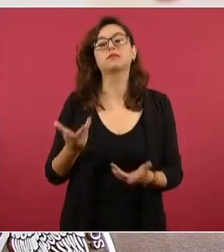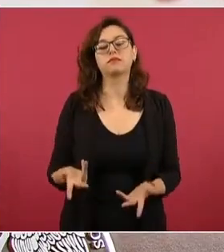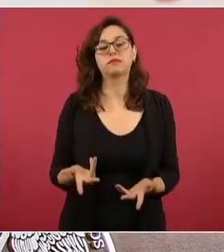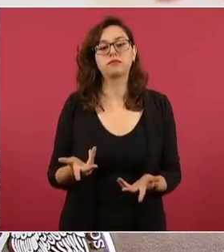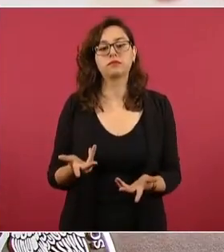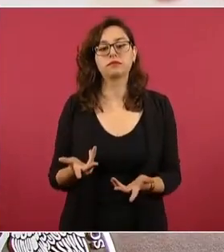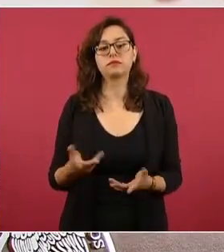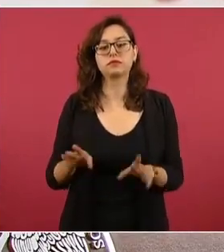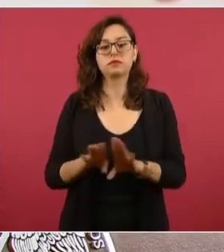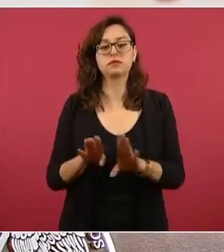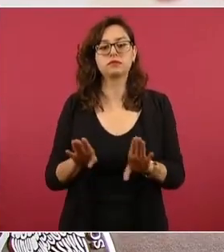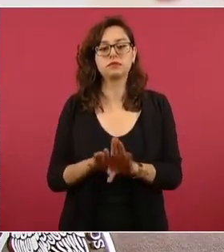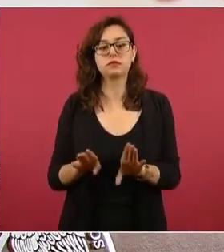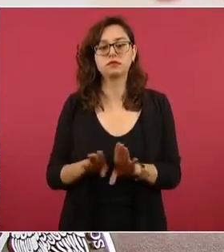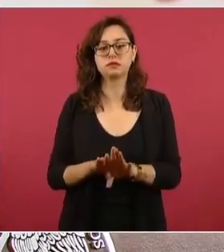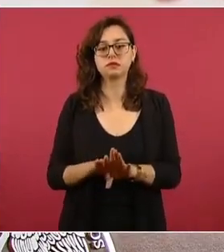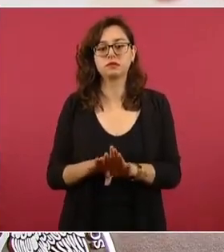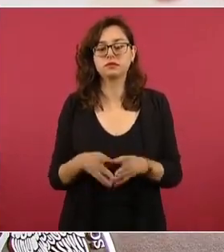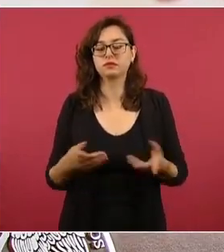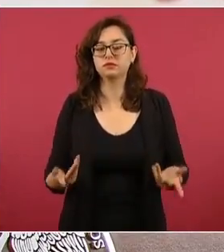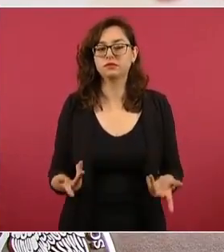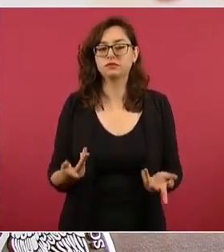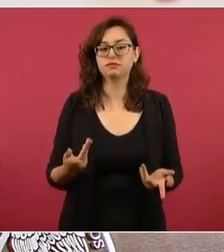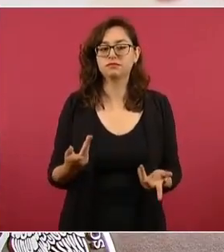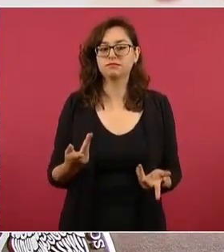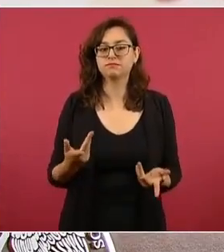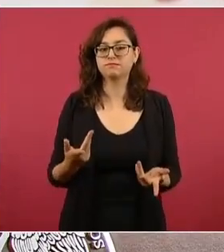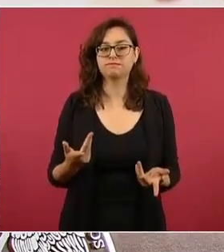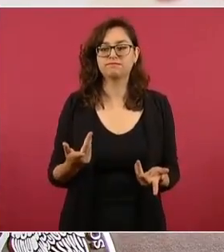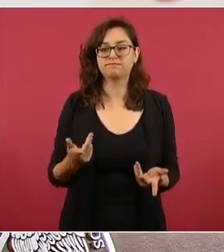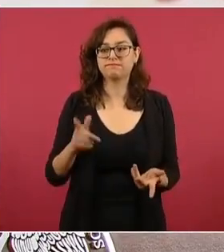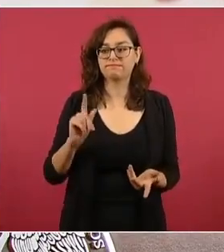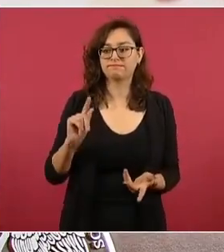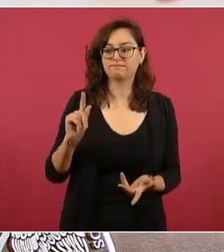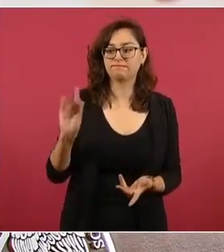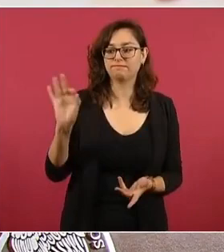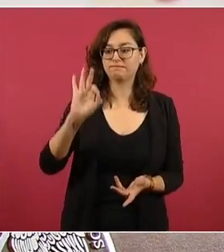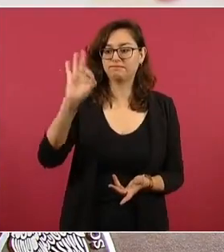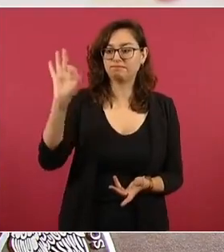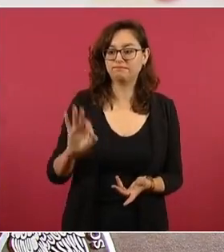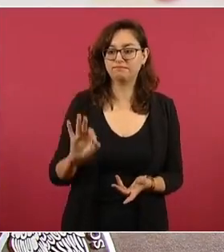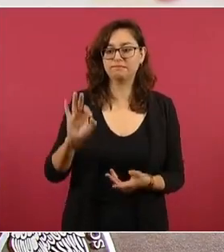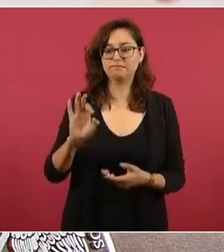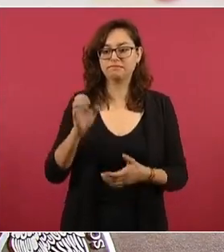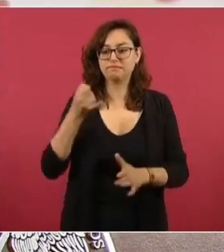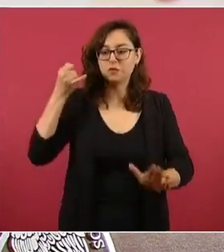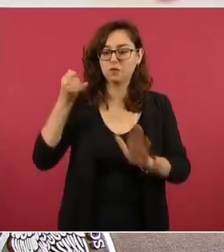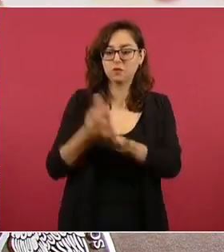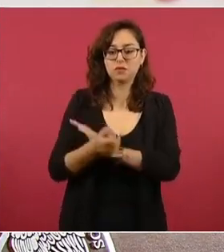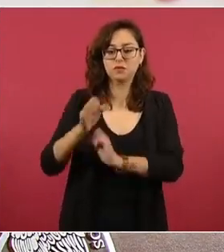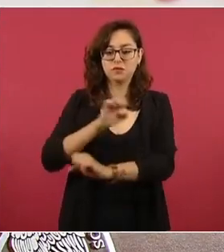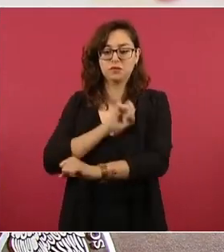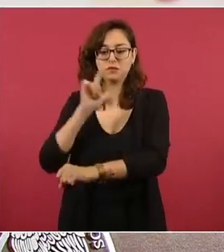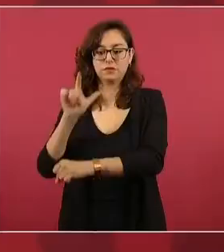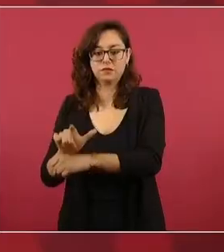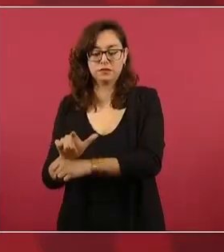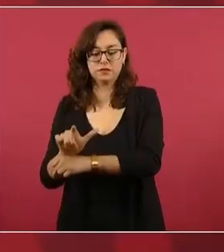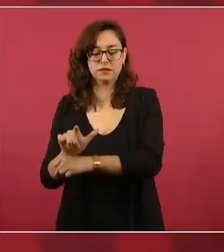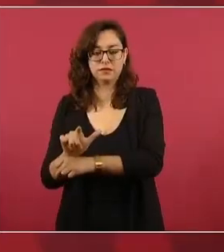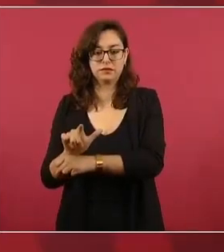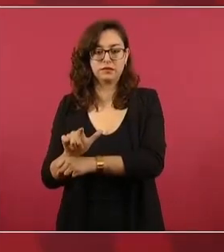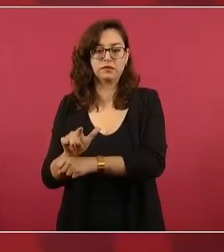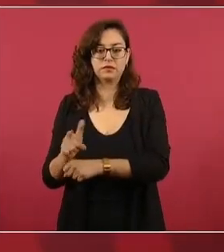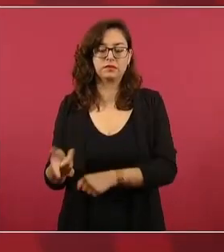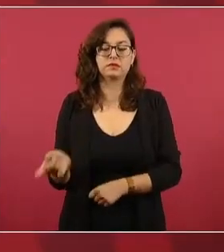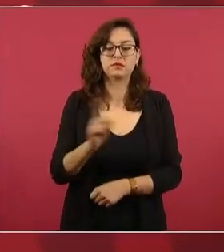en 2/3 partes de necesidad de médicos especialistas y 1/3 parte de